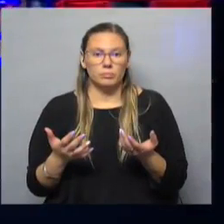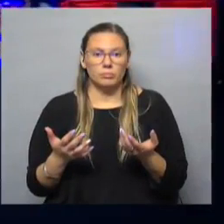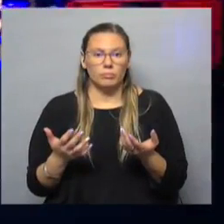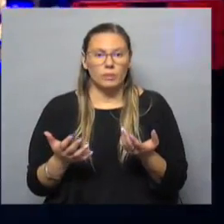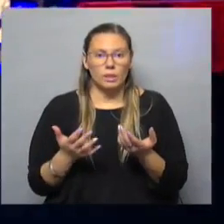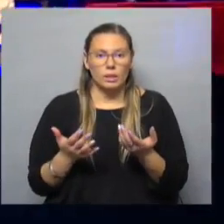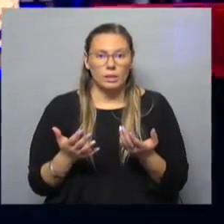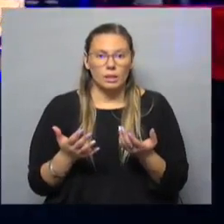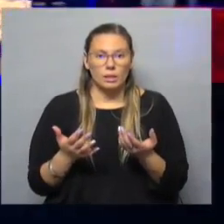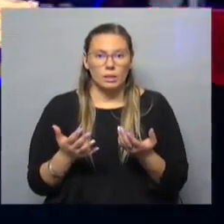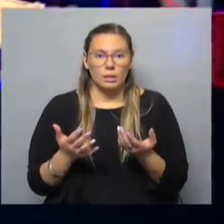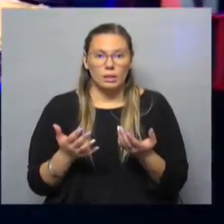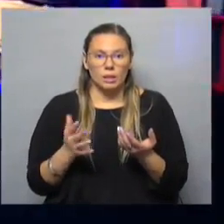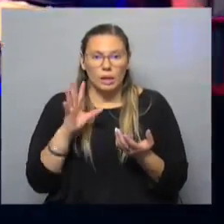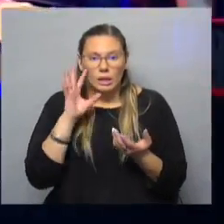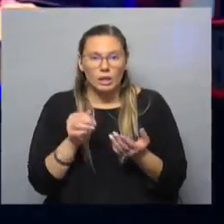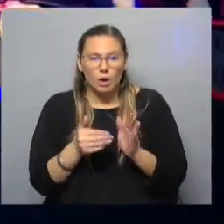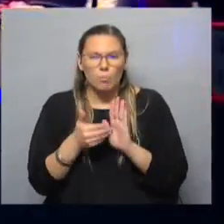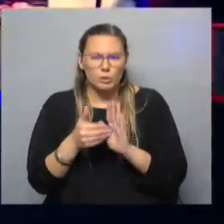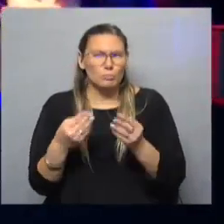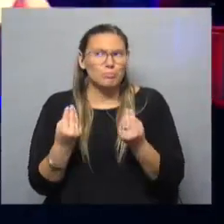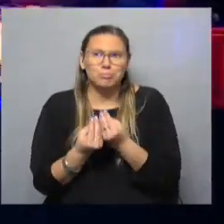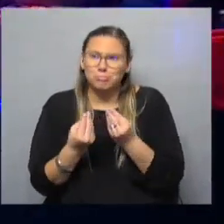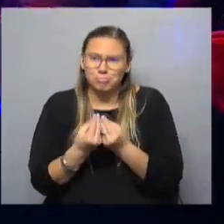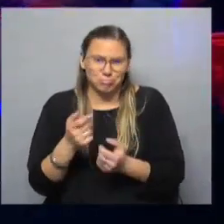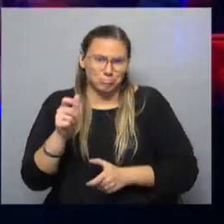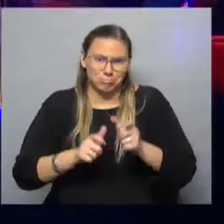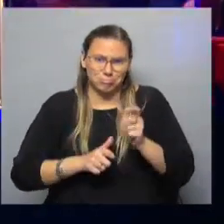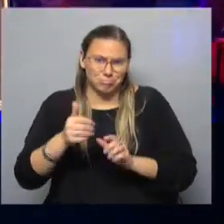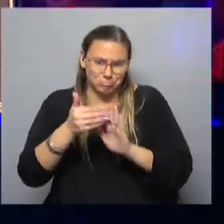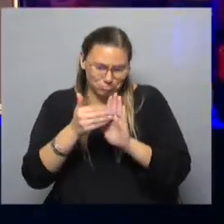digamos, a partir del creo que se presentó muchísima gente.